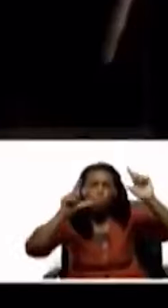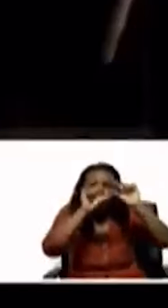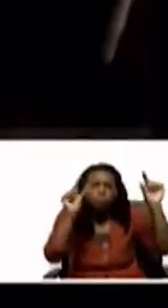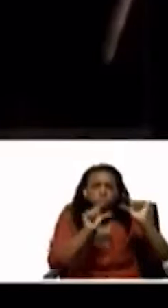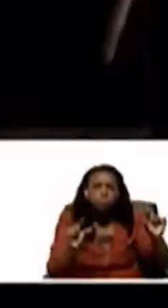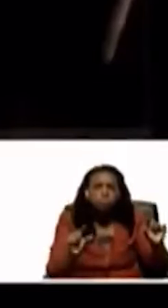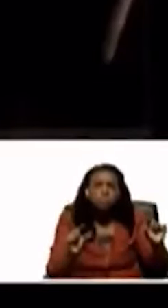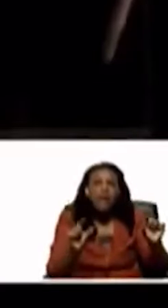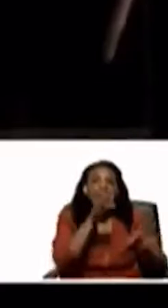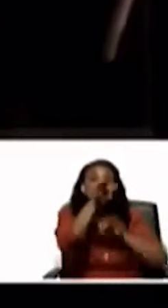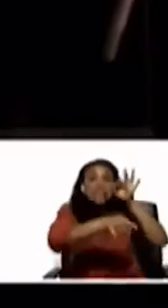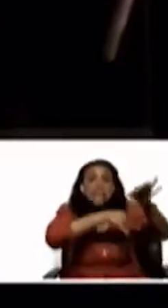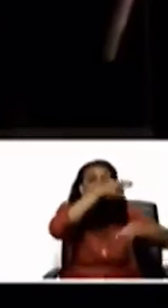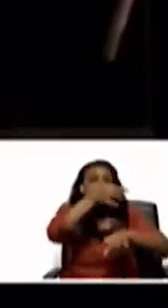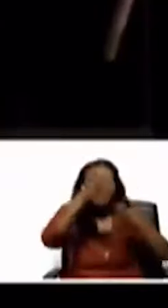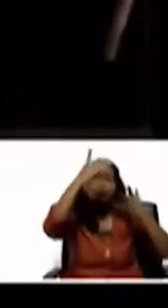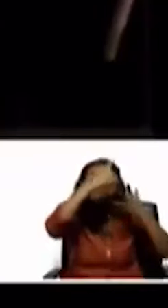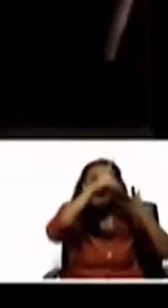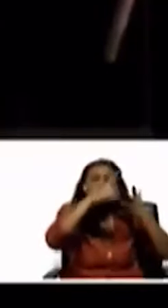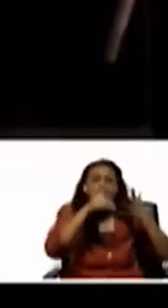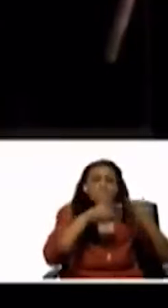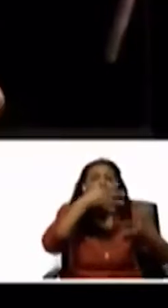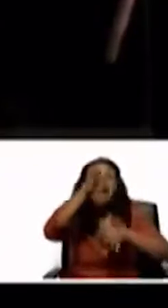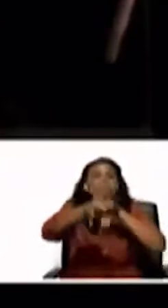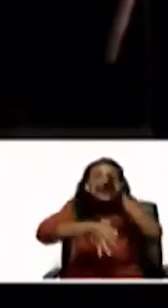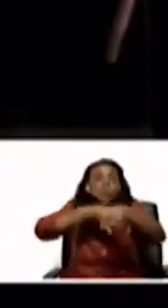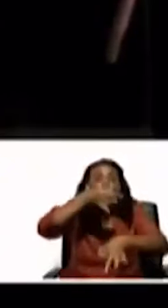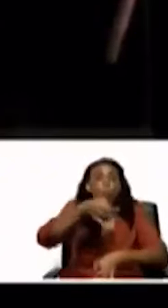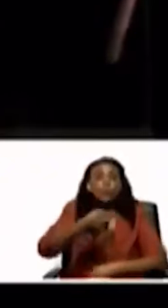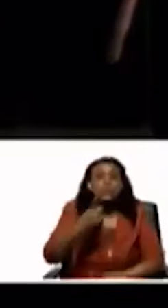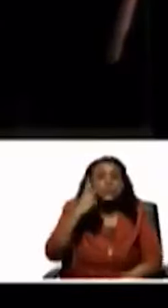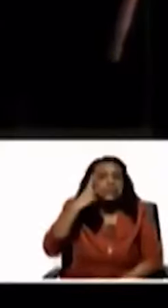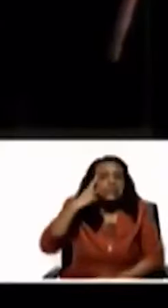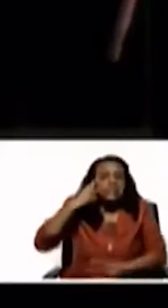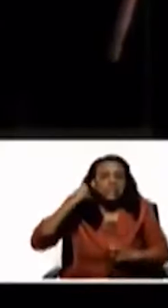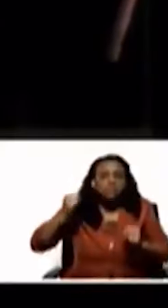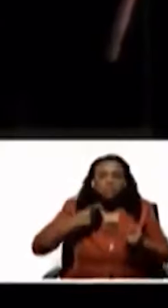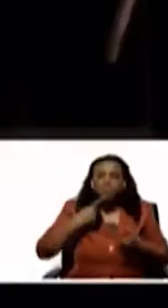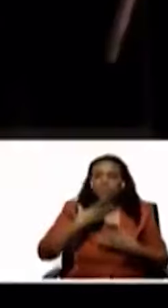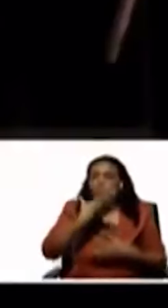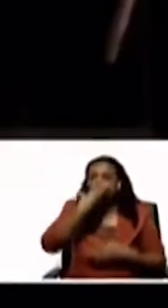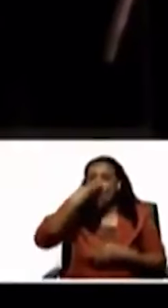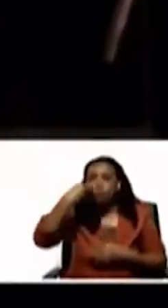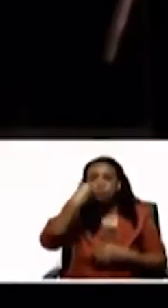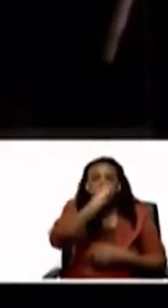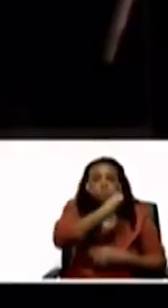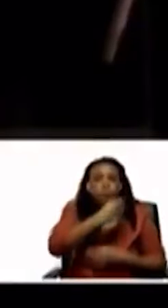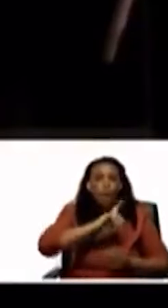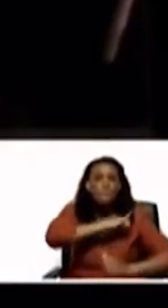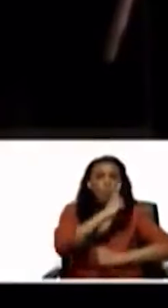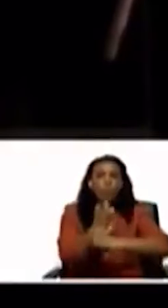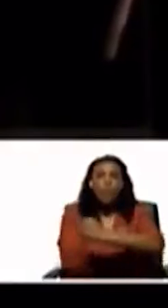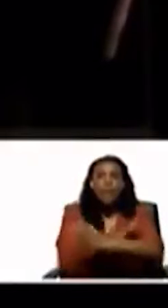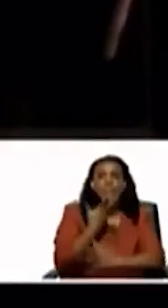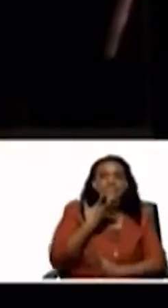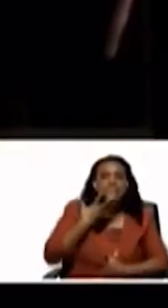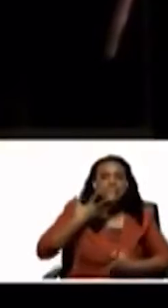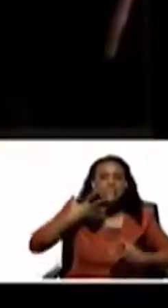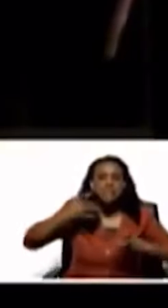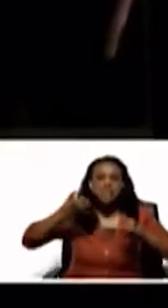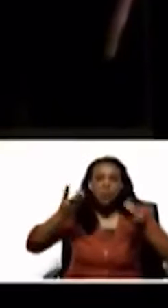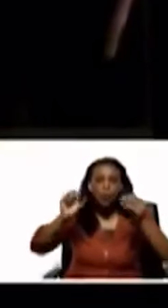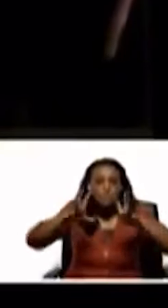donde él describe la ambición enloquecida de poder